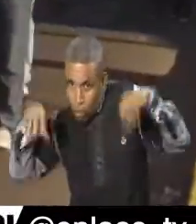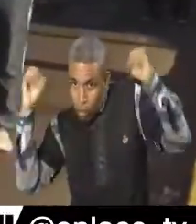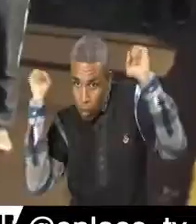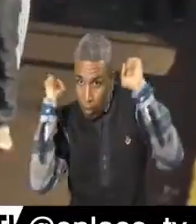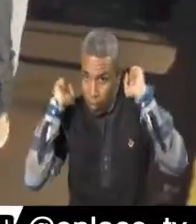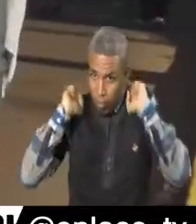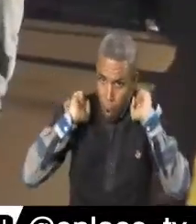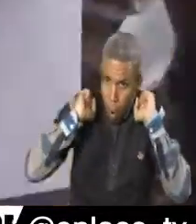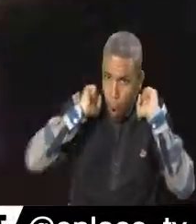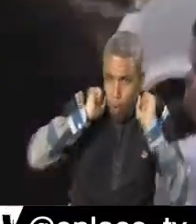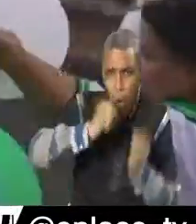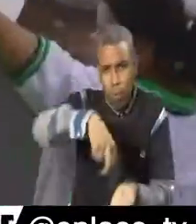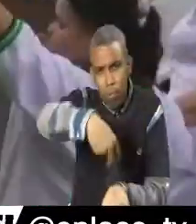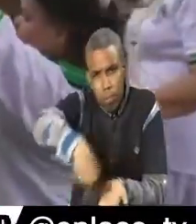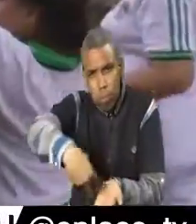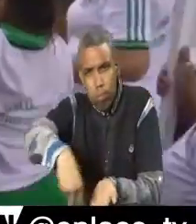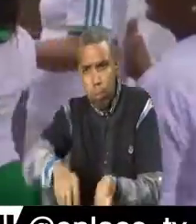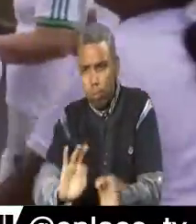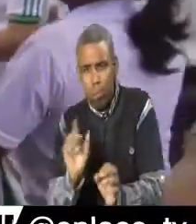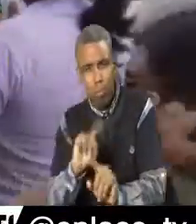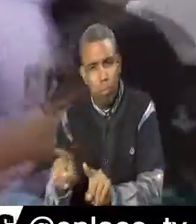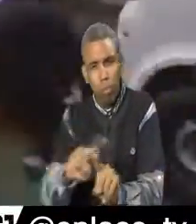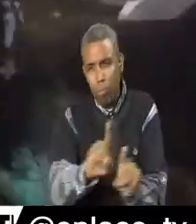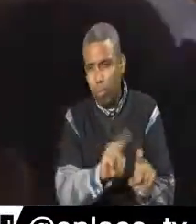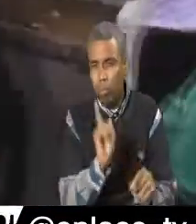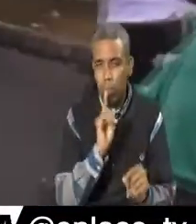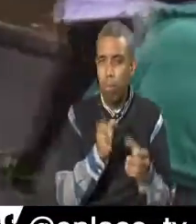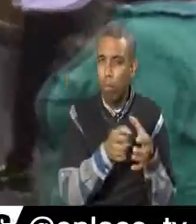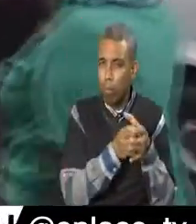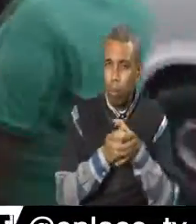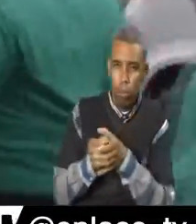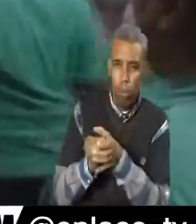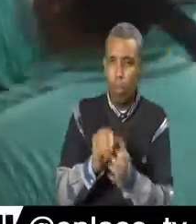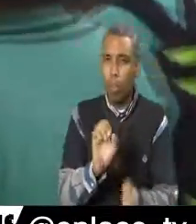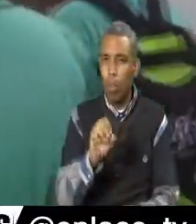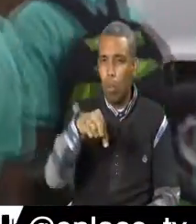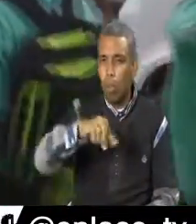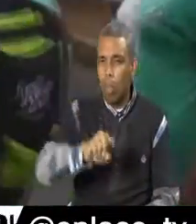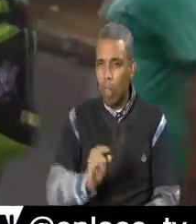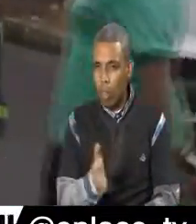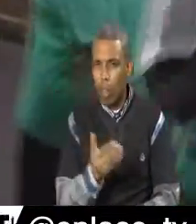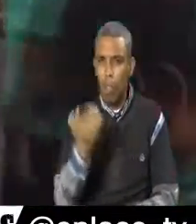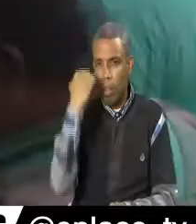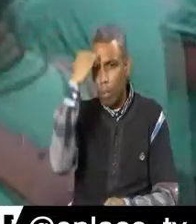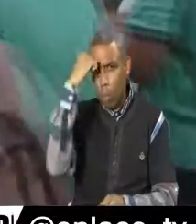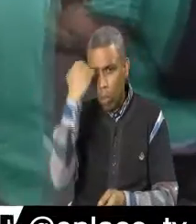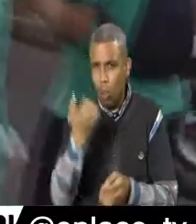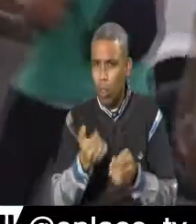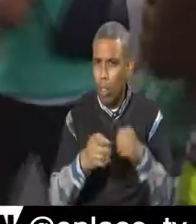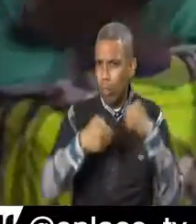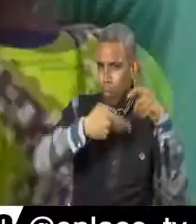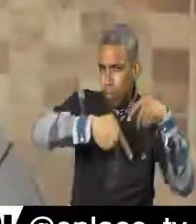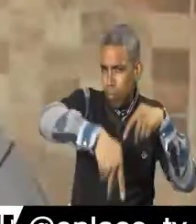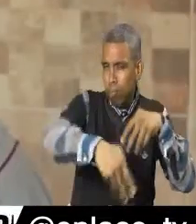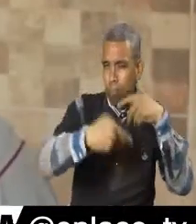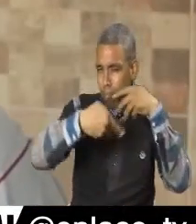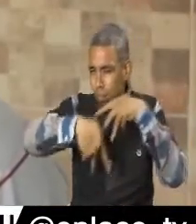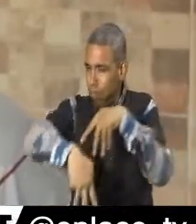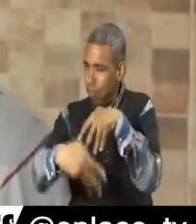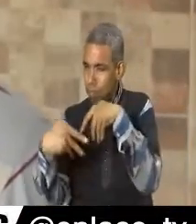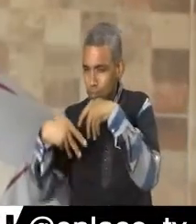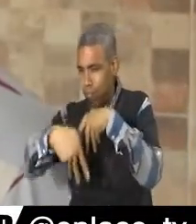oficiales, pensionados, OPS, personal directivo, maestros y sus familiares estarán participando de las justas deportivas.